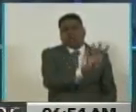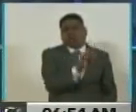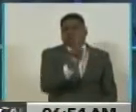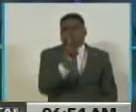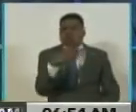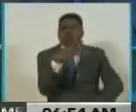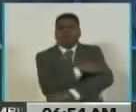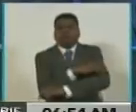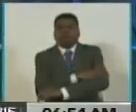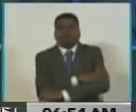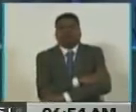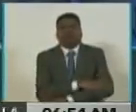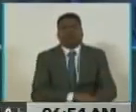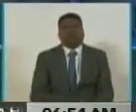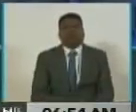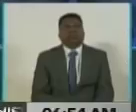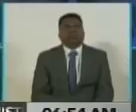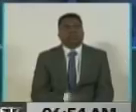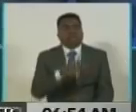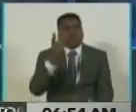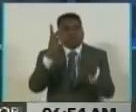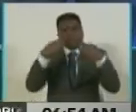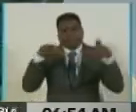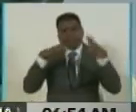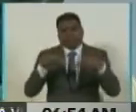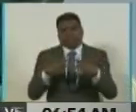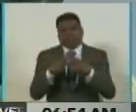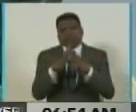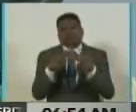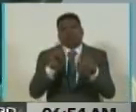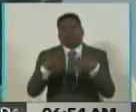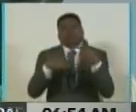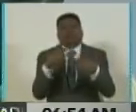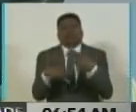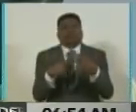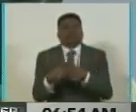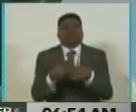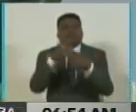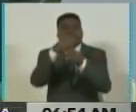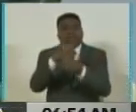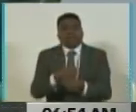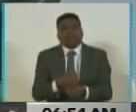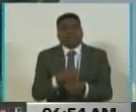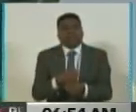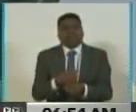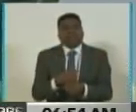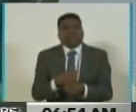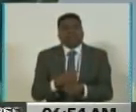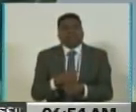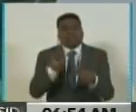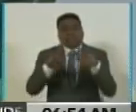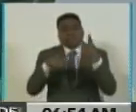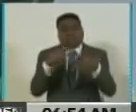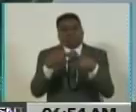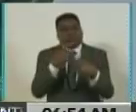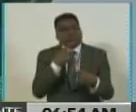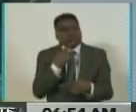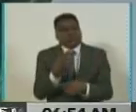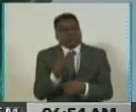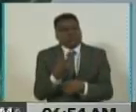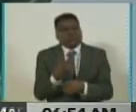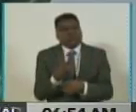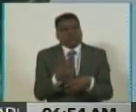Y eso todo yo me imagino que los están ellos revisando en su proceso de reestructuración. Yo esperaría ver qué denominan ellos proceso de reestructuración y qué